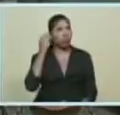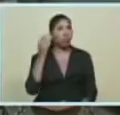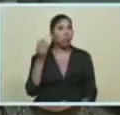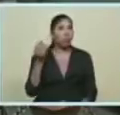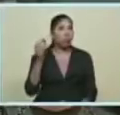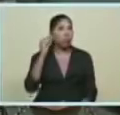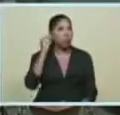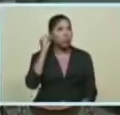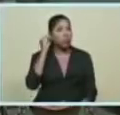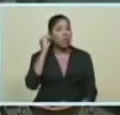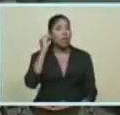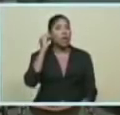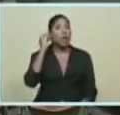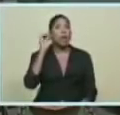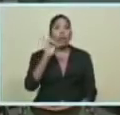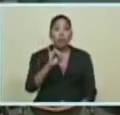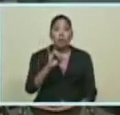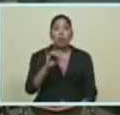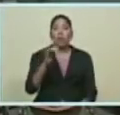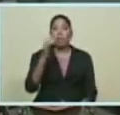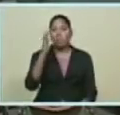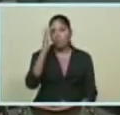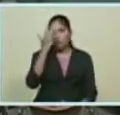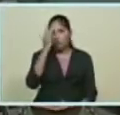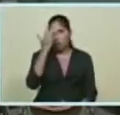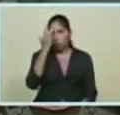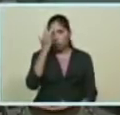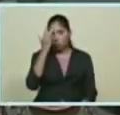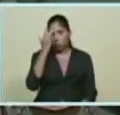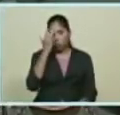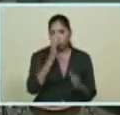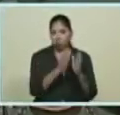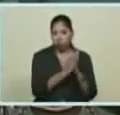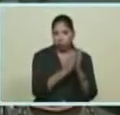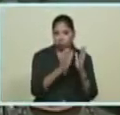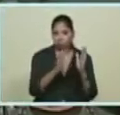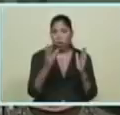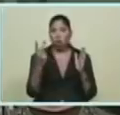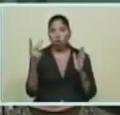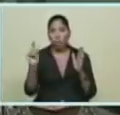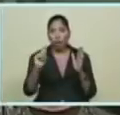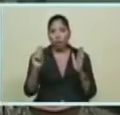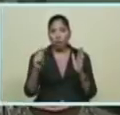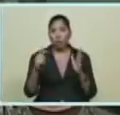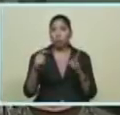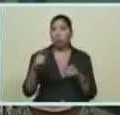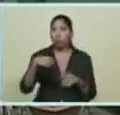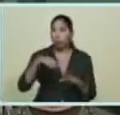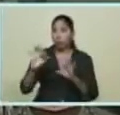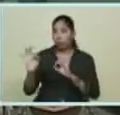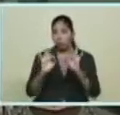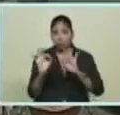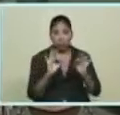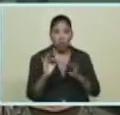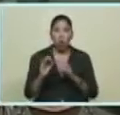y el mes de febrero del pasado año. Preparémonos para continuar de manera